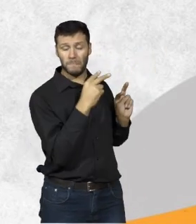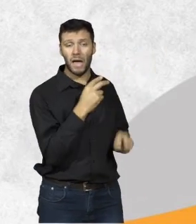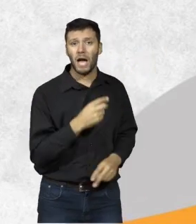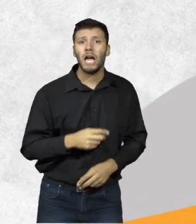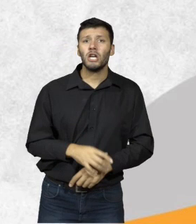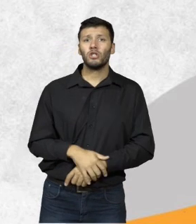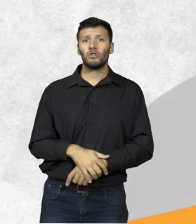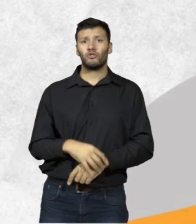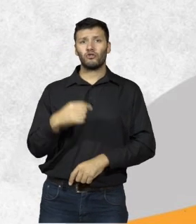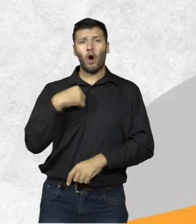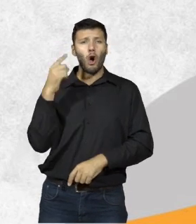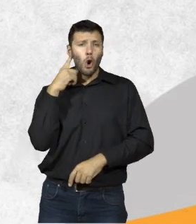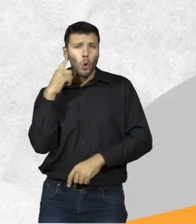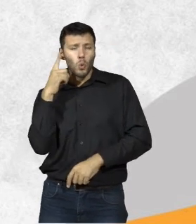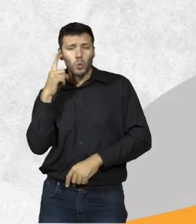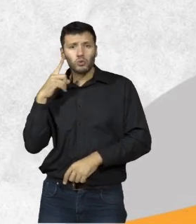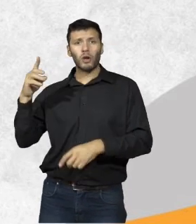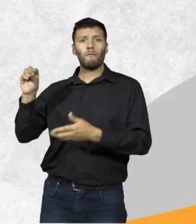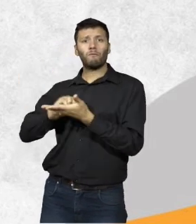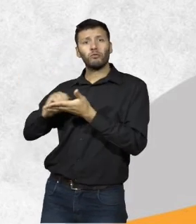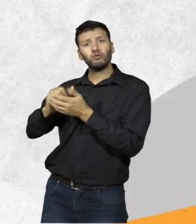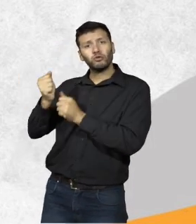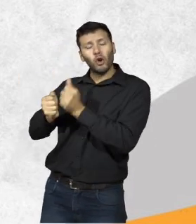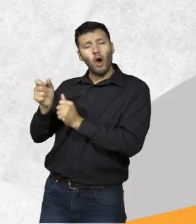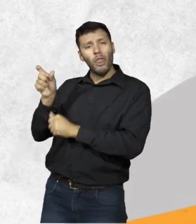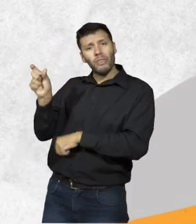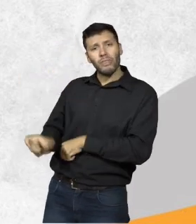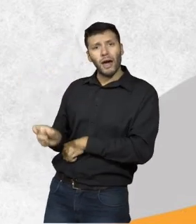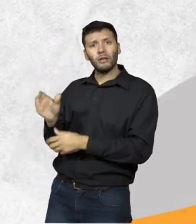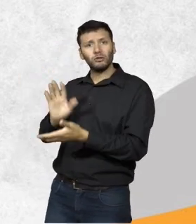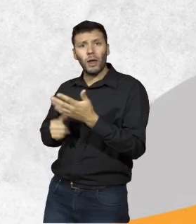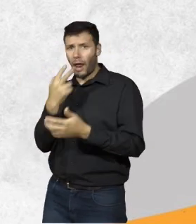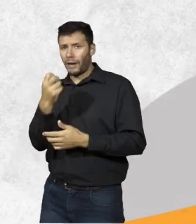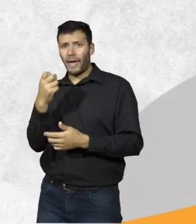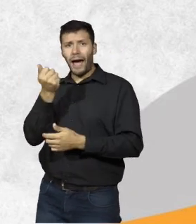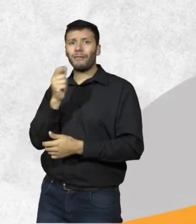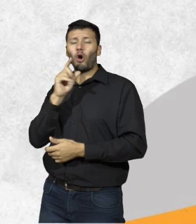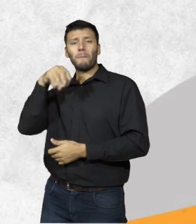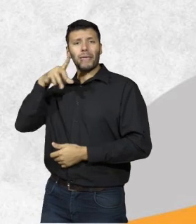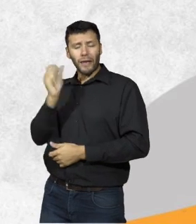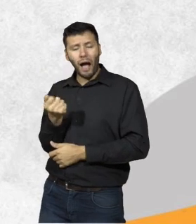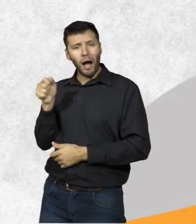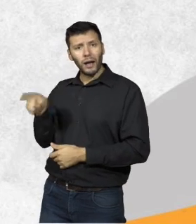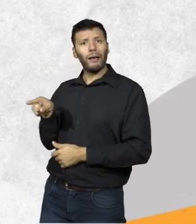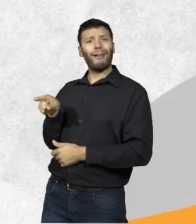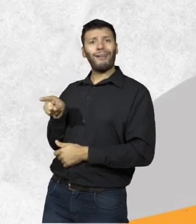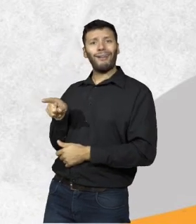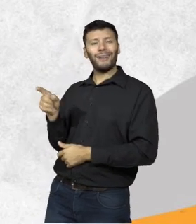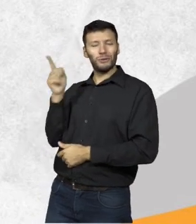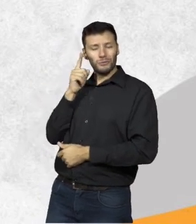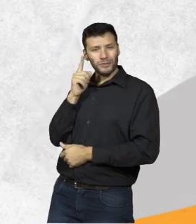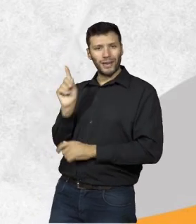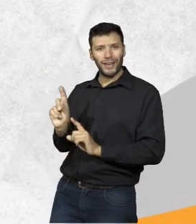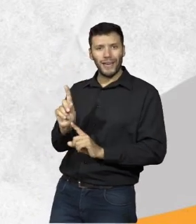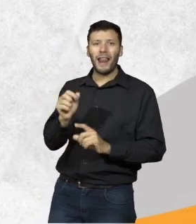sino que se lo escuché a un funcionario de la Comisión Nacional de Energía Atómica. Además estoy restaurando el Torino